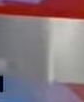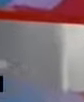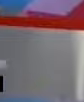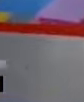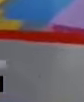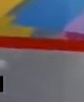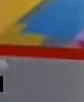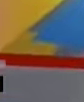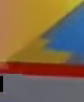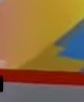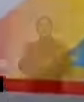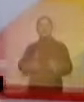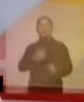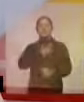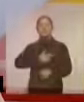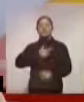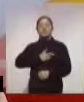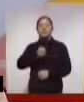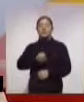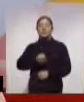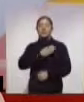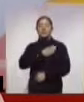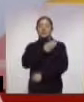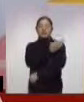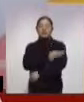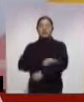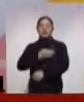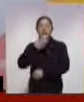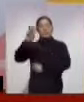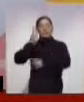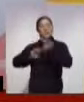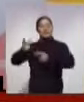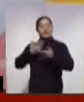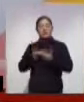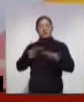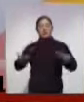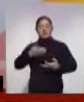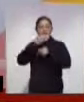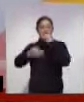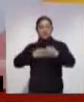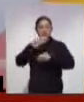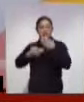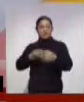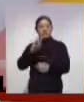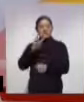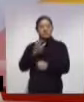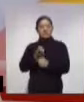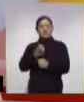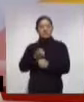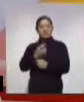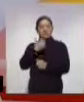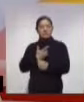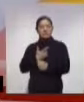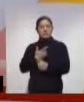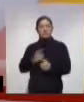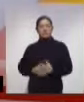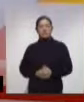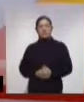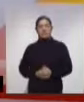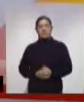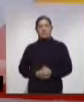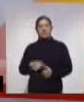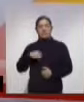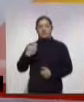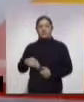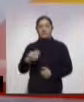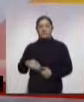¿Qué tal? ¿Cómo está? Qué gusto saludarle. Muy buenas tardes. Bienvenidos a esta, la tercera emisión de Ahora Noticias. Soy Mario Romero y a nombre